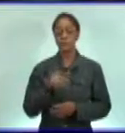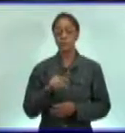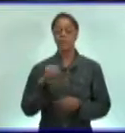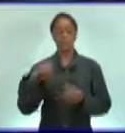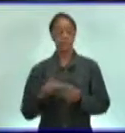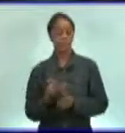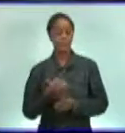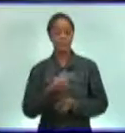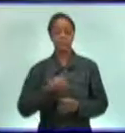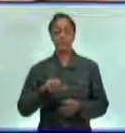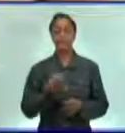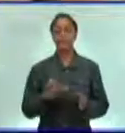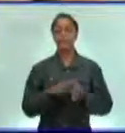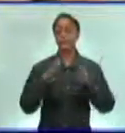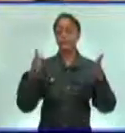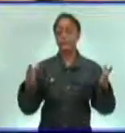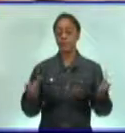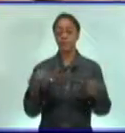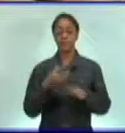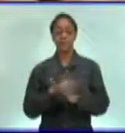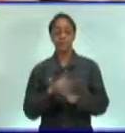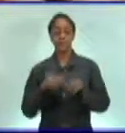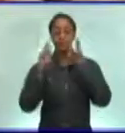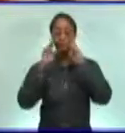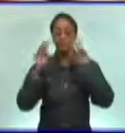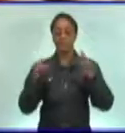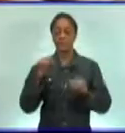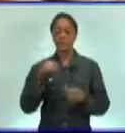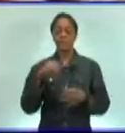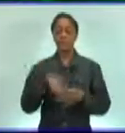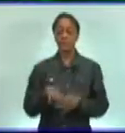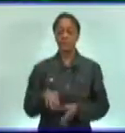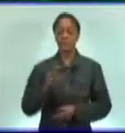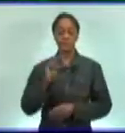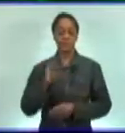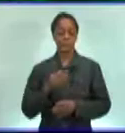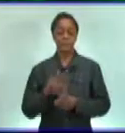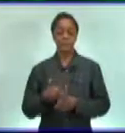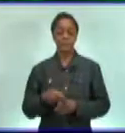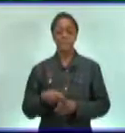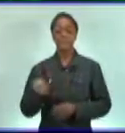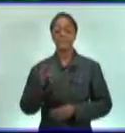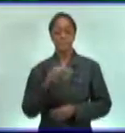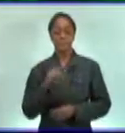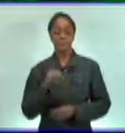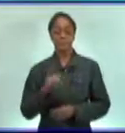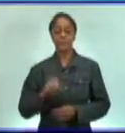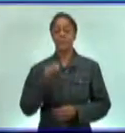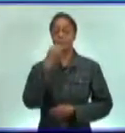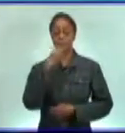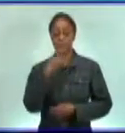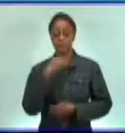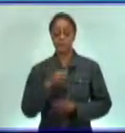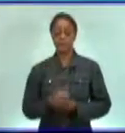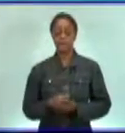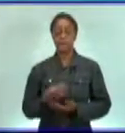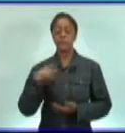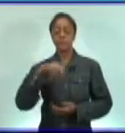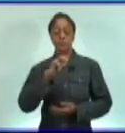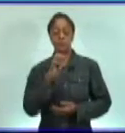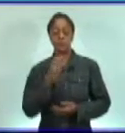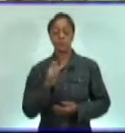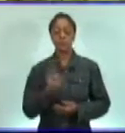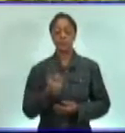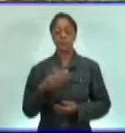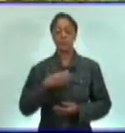originado esta gran variedad de vida. Entre ellos podemos nombrar la disponibilidad de alimentos, nutrientes del agua y